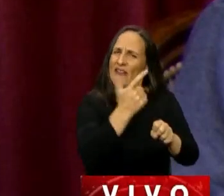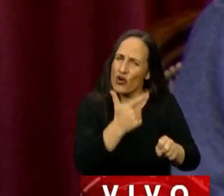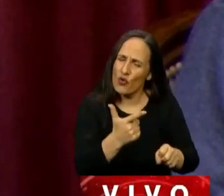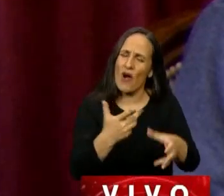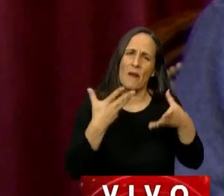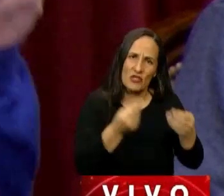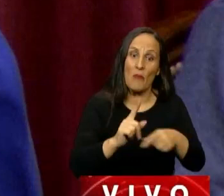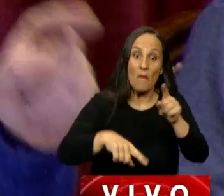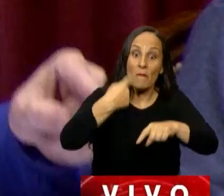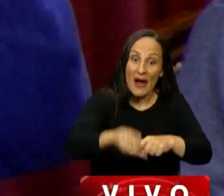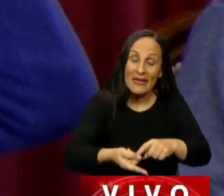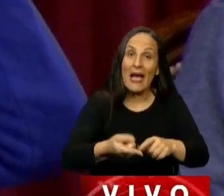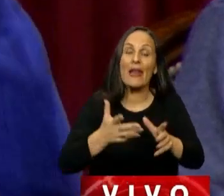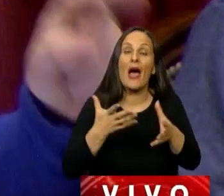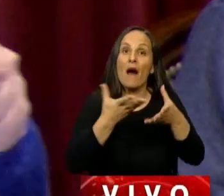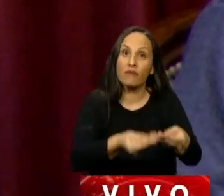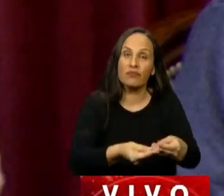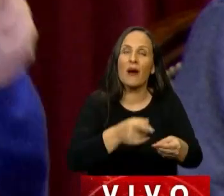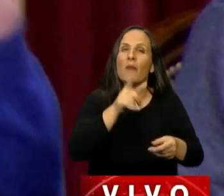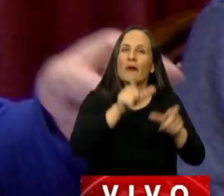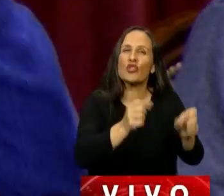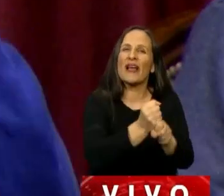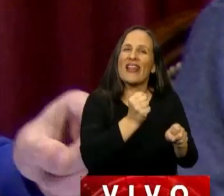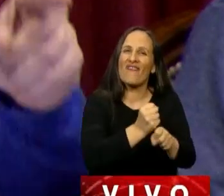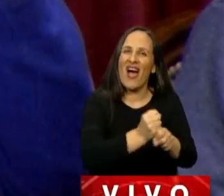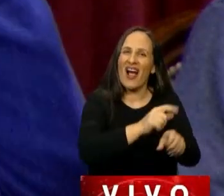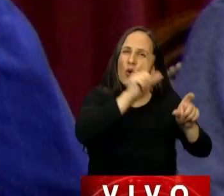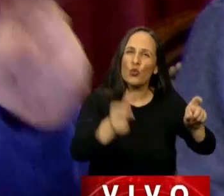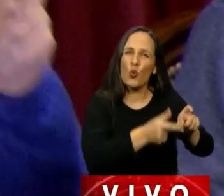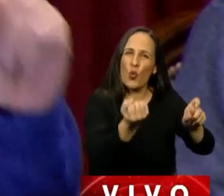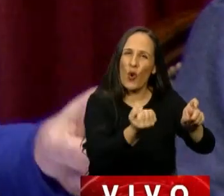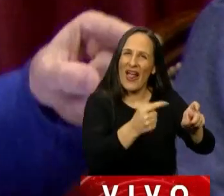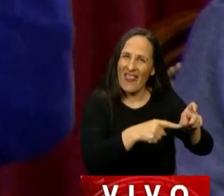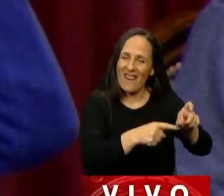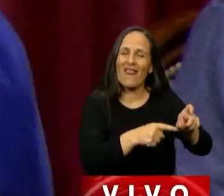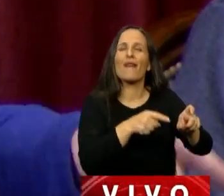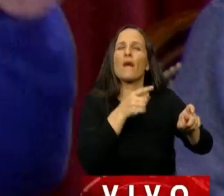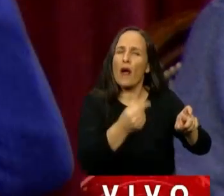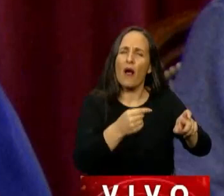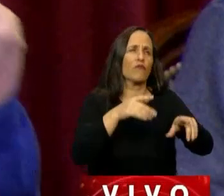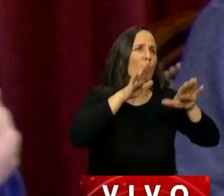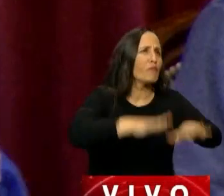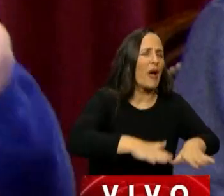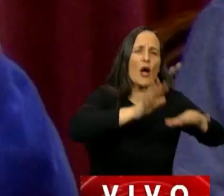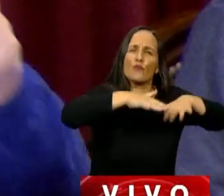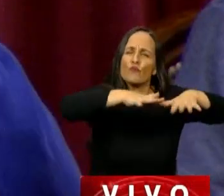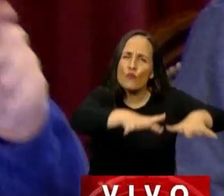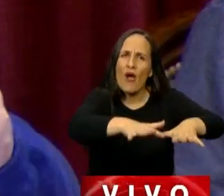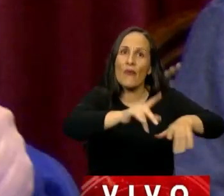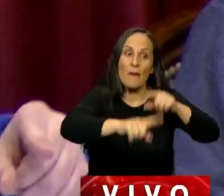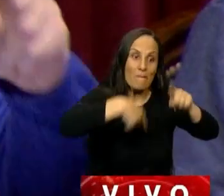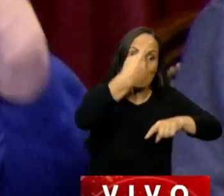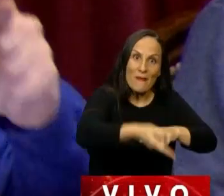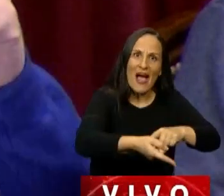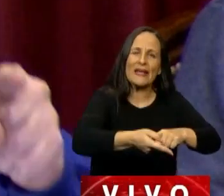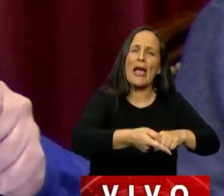vamos a estar acompañando a los trabajadores del neumático que vienen realizando una importantísima lucha con paros, con movilizaciones y van a estar